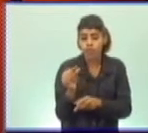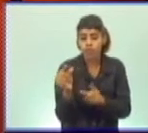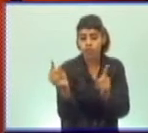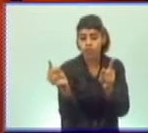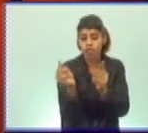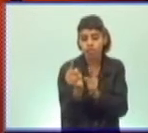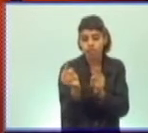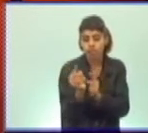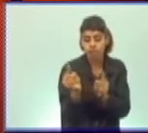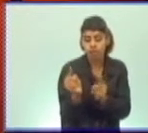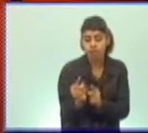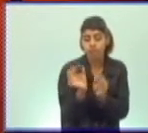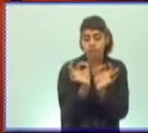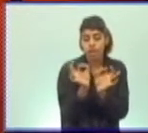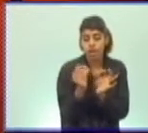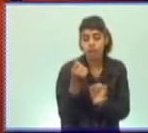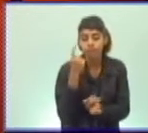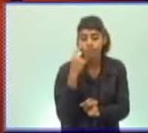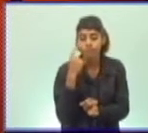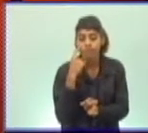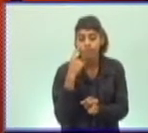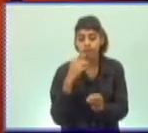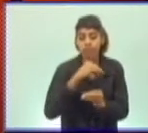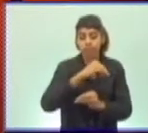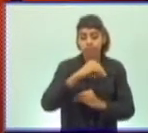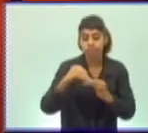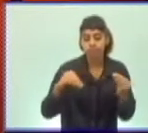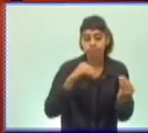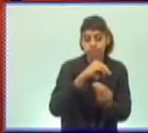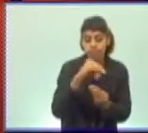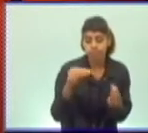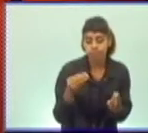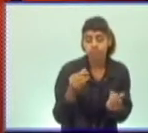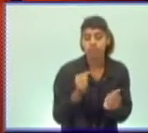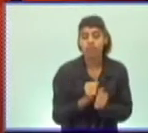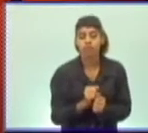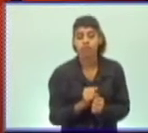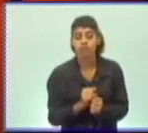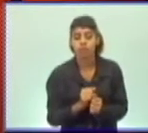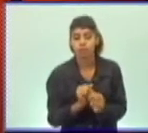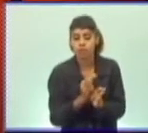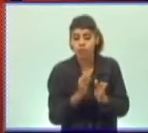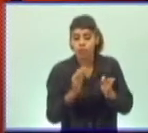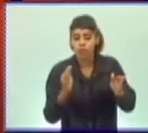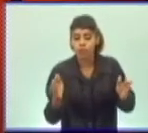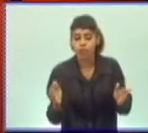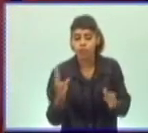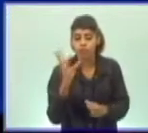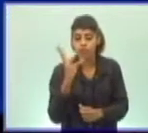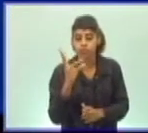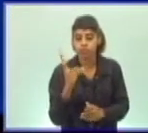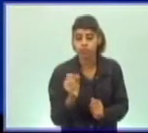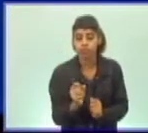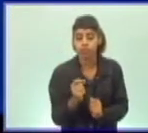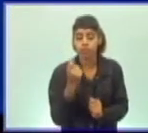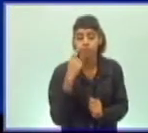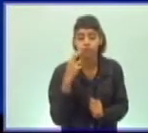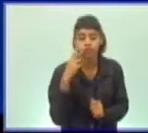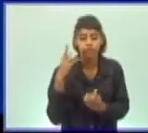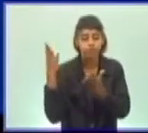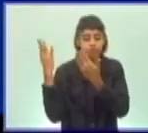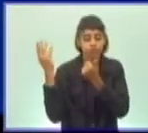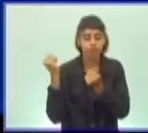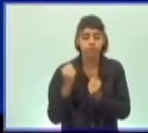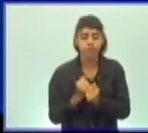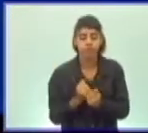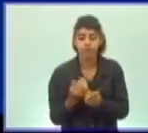propiedades varían con el aumento del número atómico. Recordemos entonces qué es lo que sucede en un periodo. Por ejemplo, tamaño del